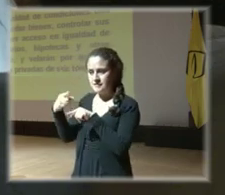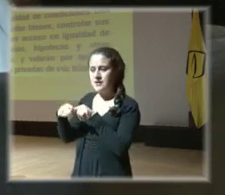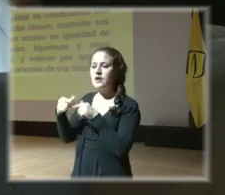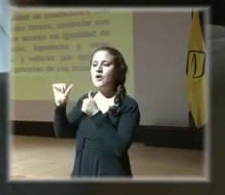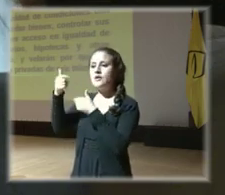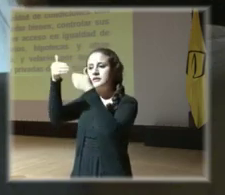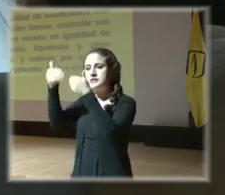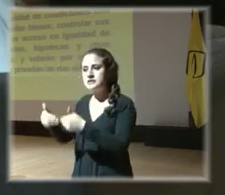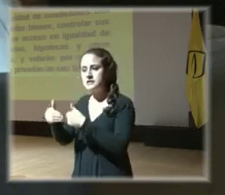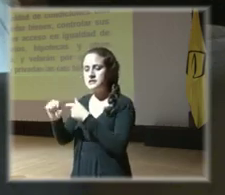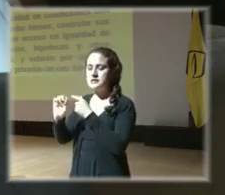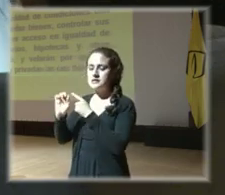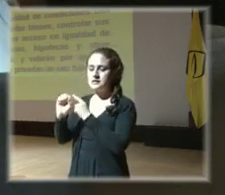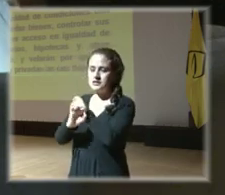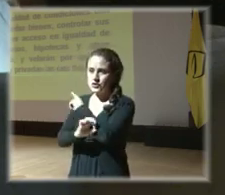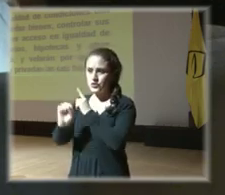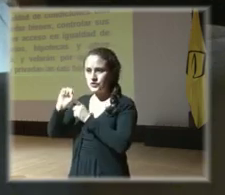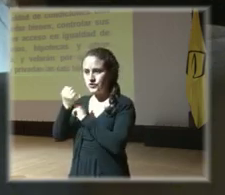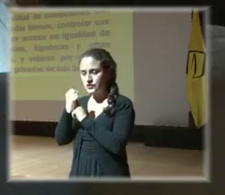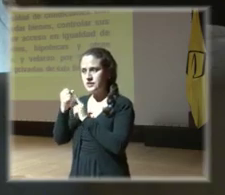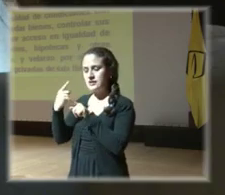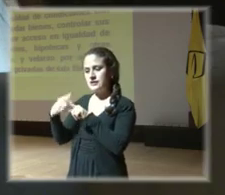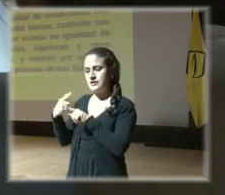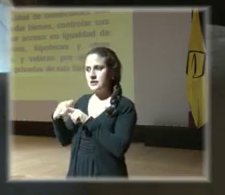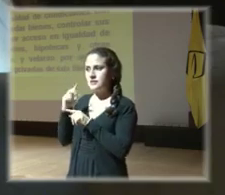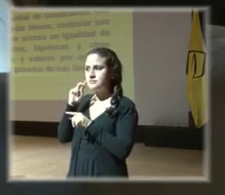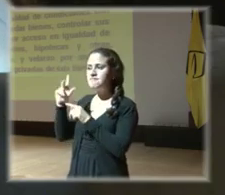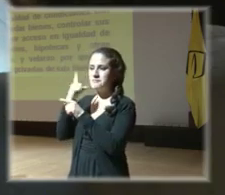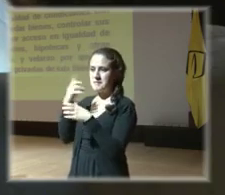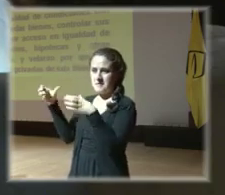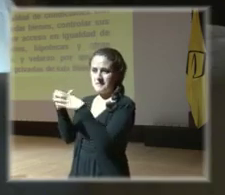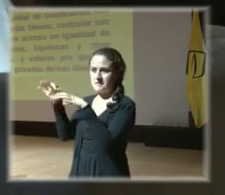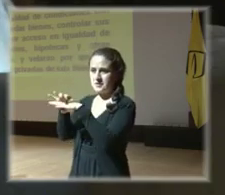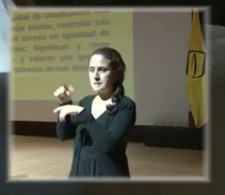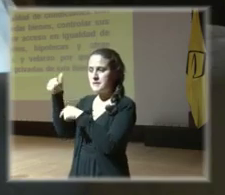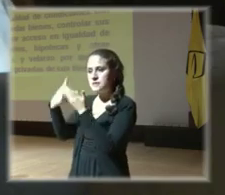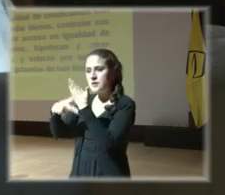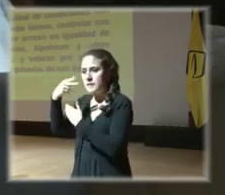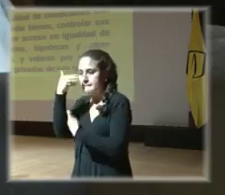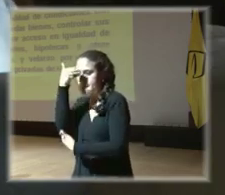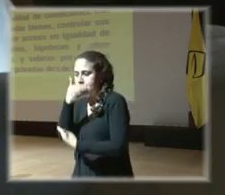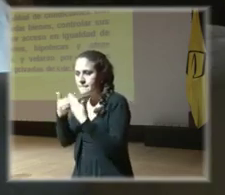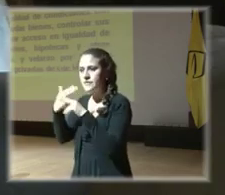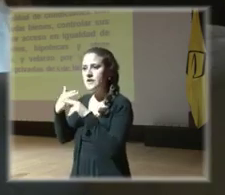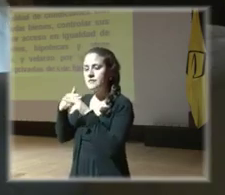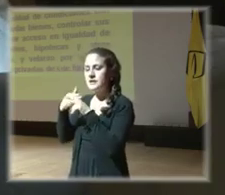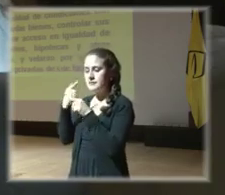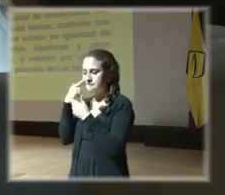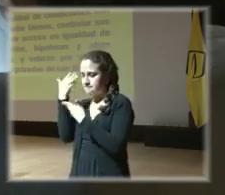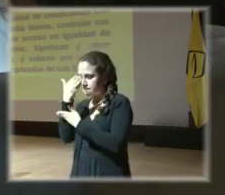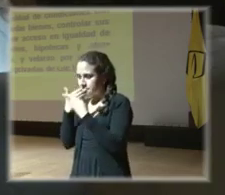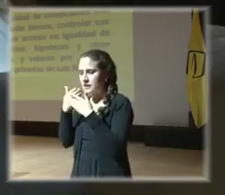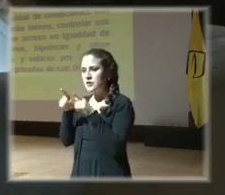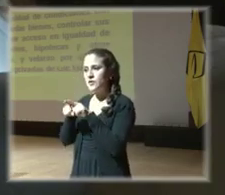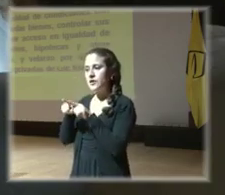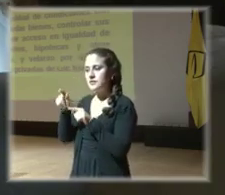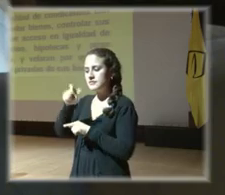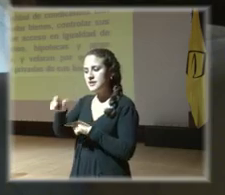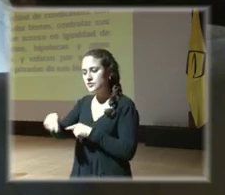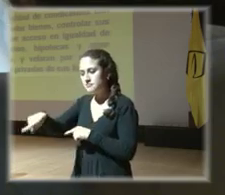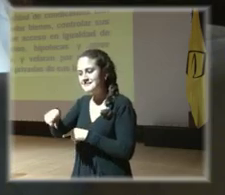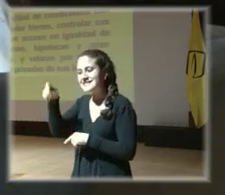con discapacidad psicosocial, y ellos están haciendo un proyecto piloto mapeando cuáles son los apoyos que las